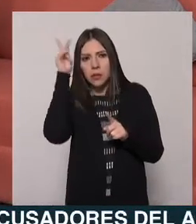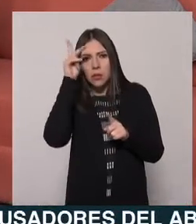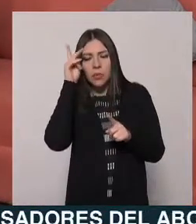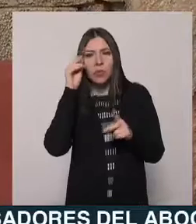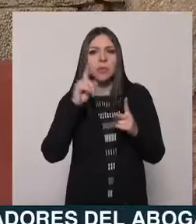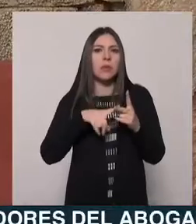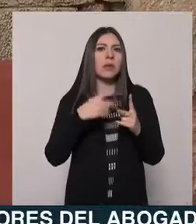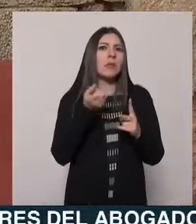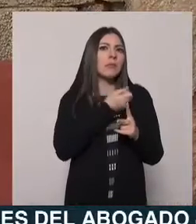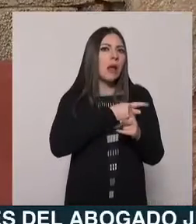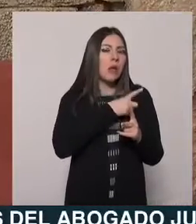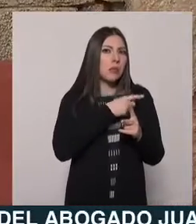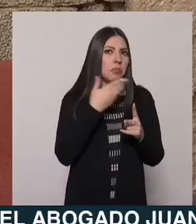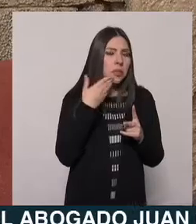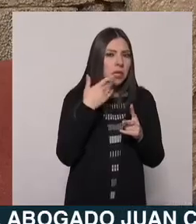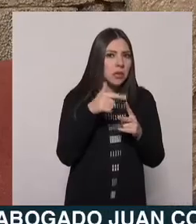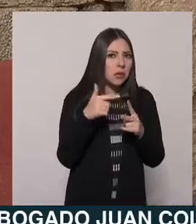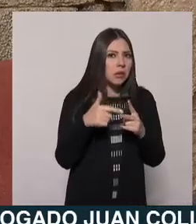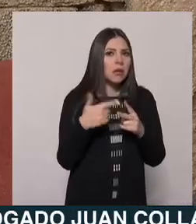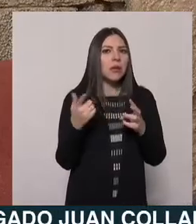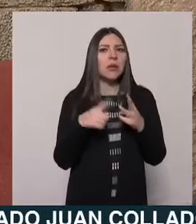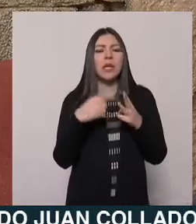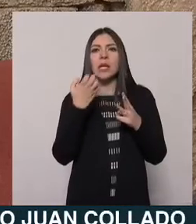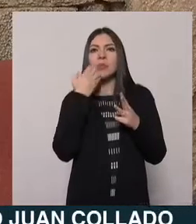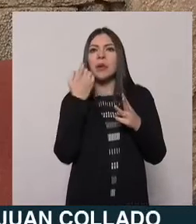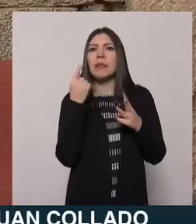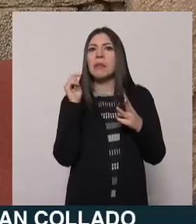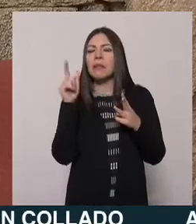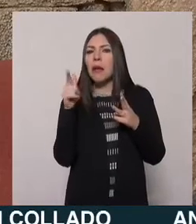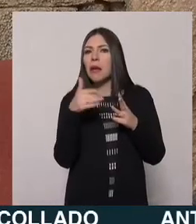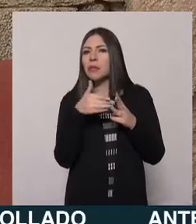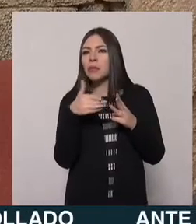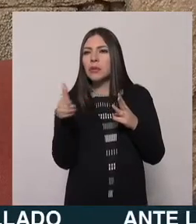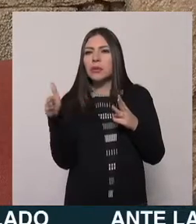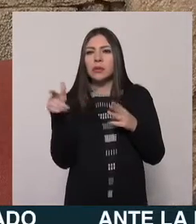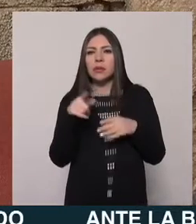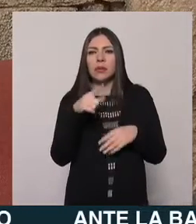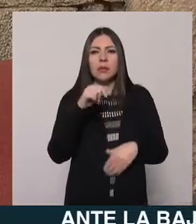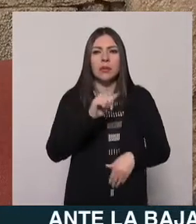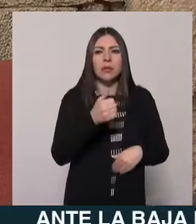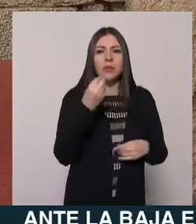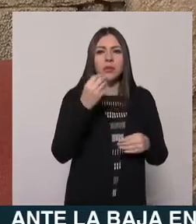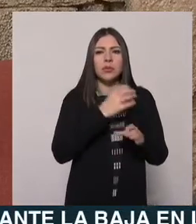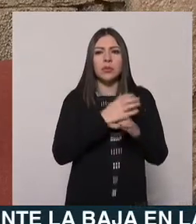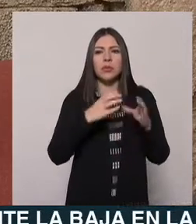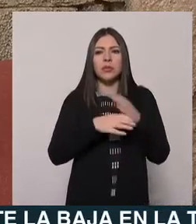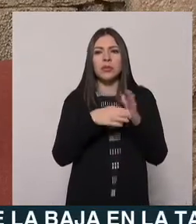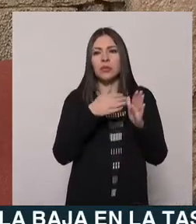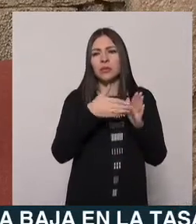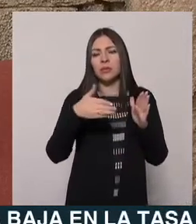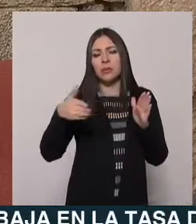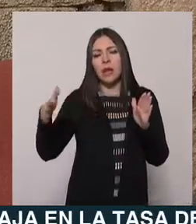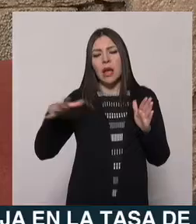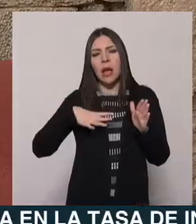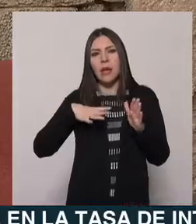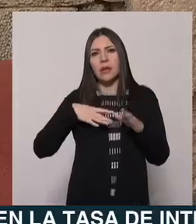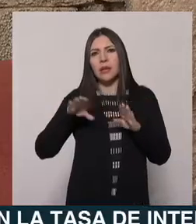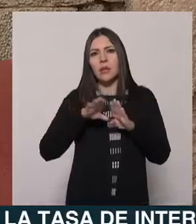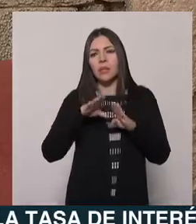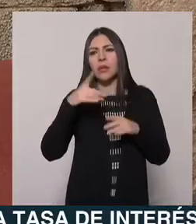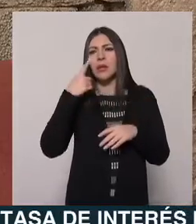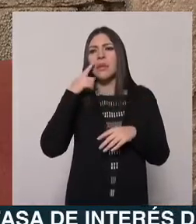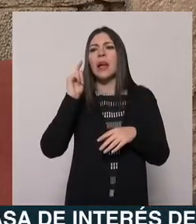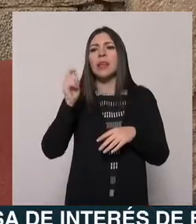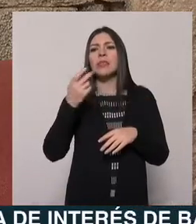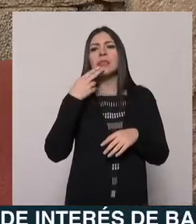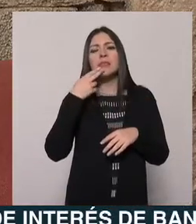de salud, cómo va en sus estudios y quitar todos esos fantasmas que existen de para qué fue